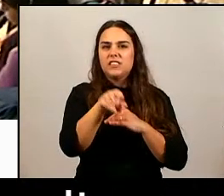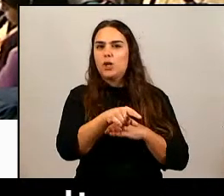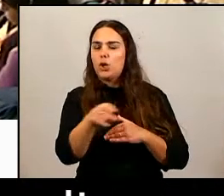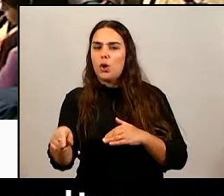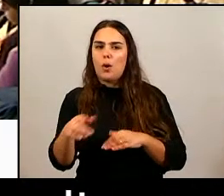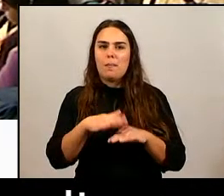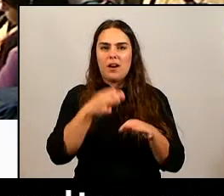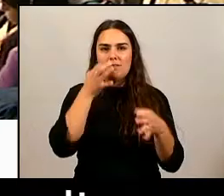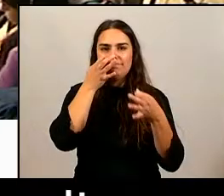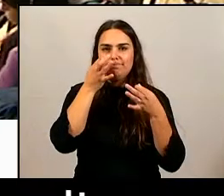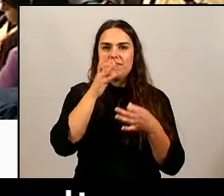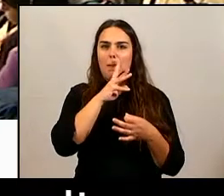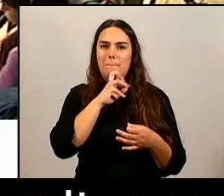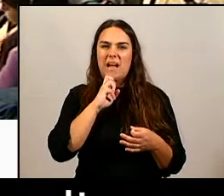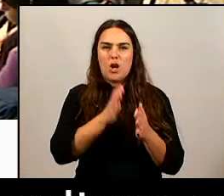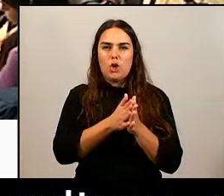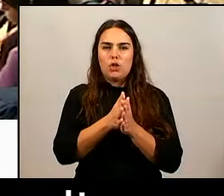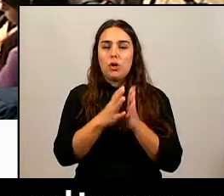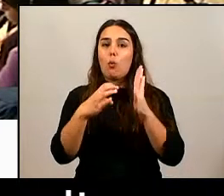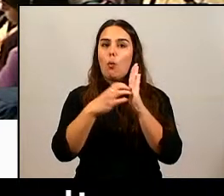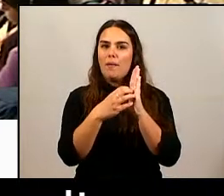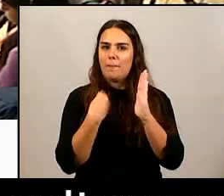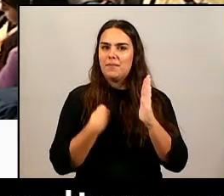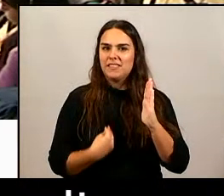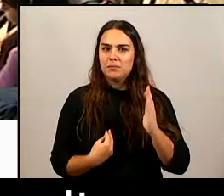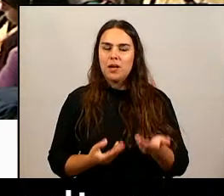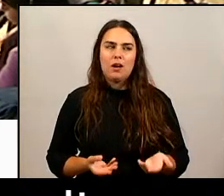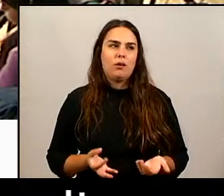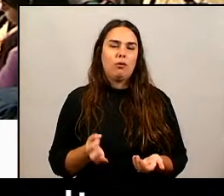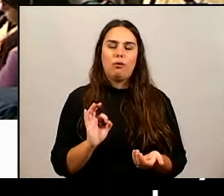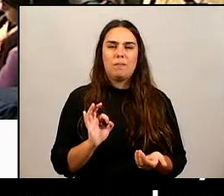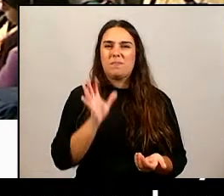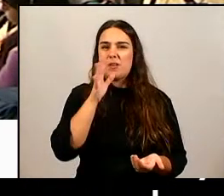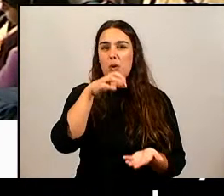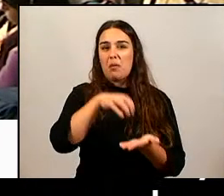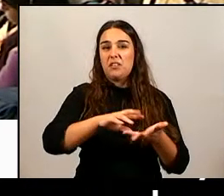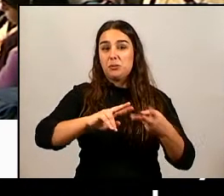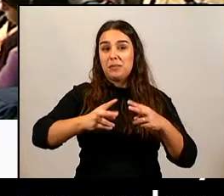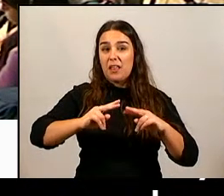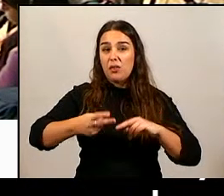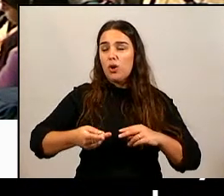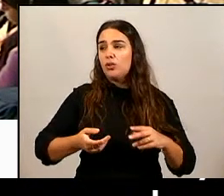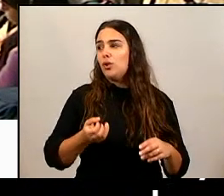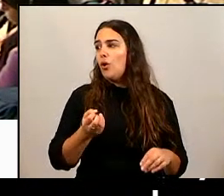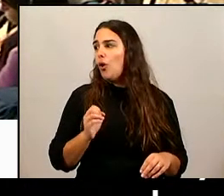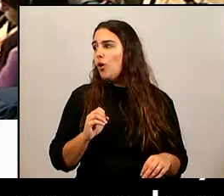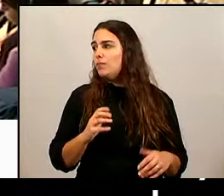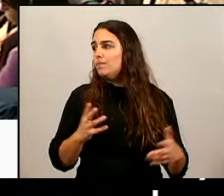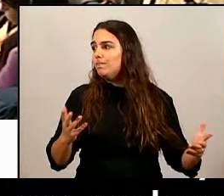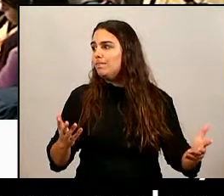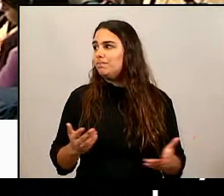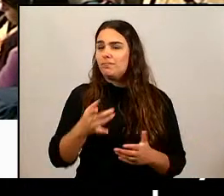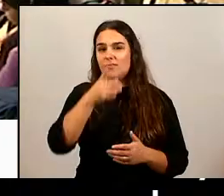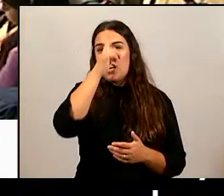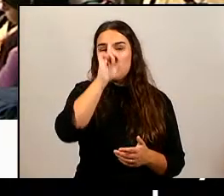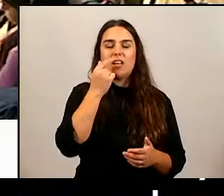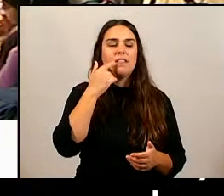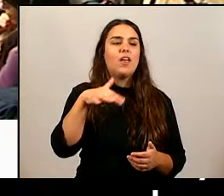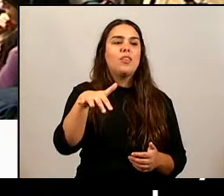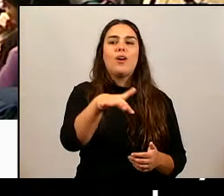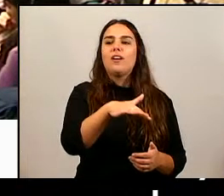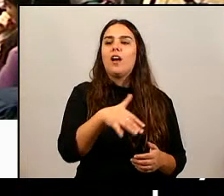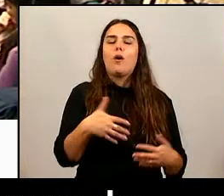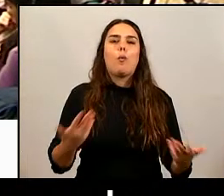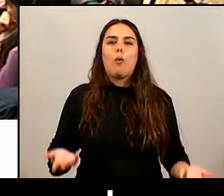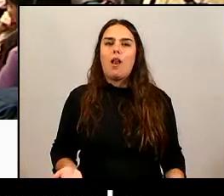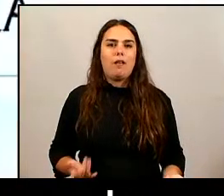más en valor lo que es la cueva, como había previsto un centro de interpretación para la zona. Entonces, no sé muy bien si nos puede recordar en qué punto se encuentra ese